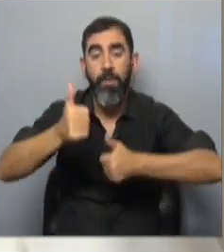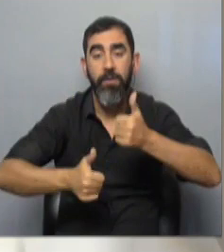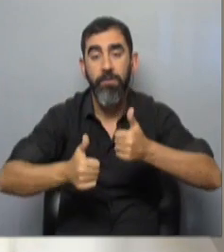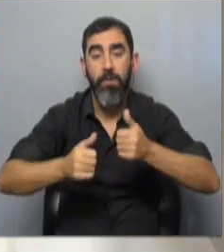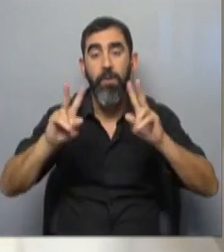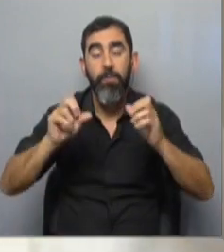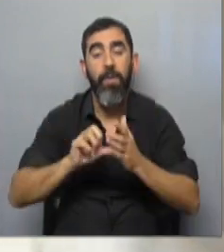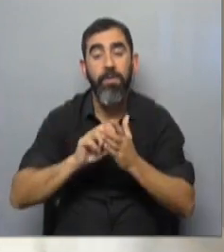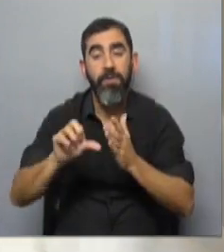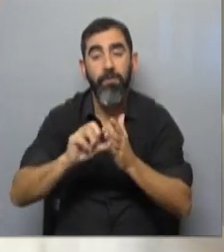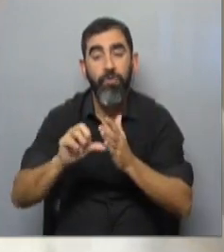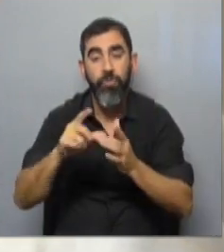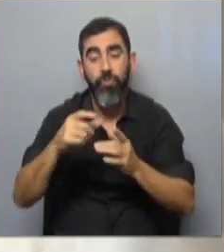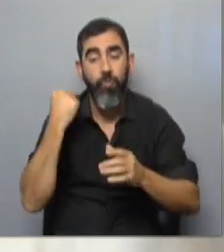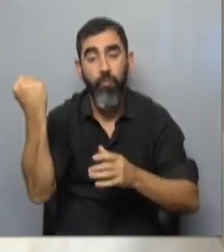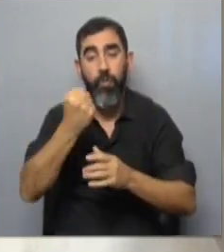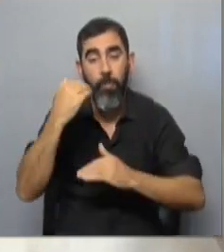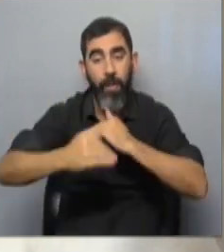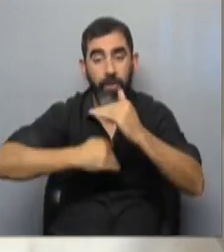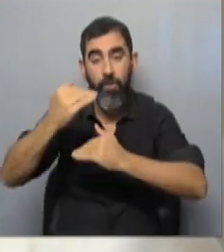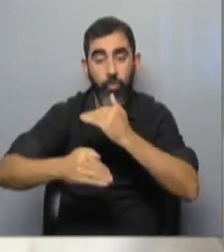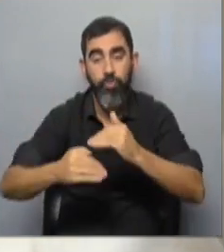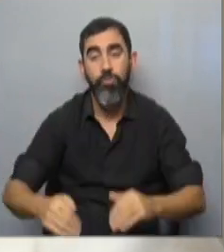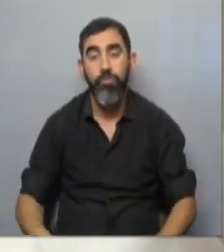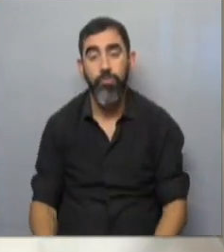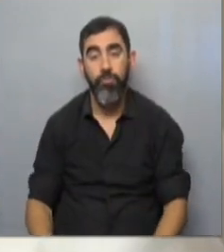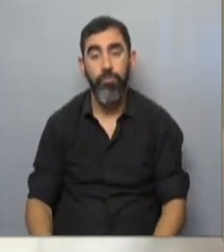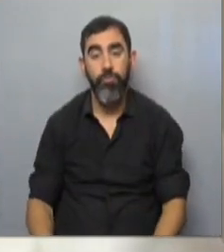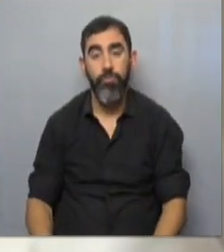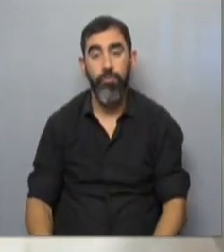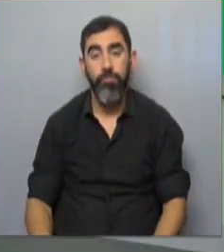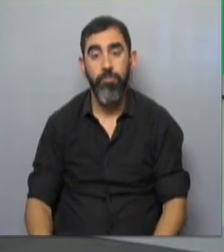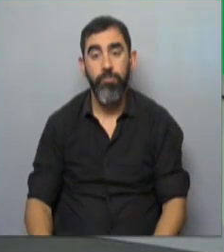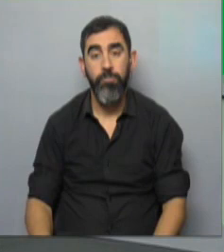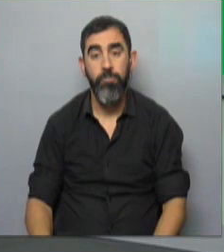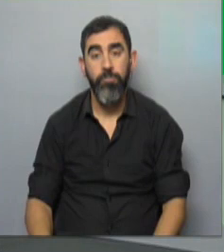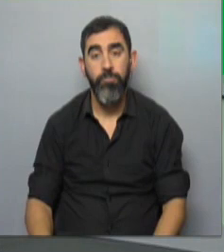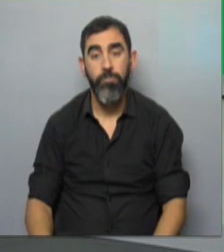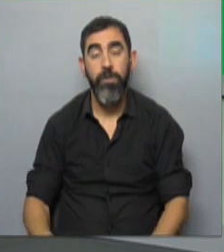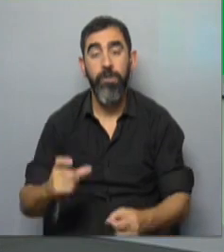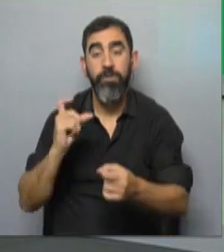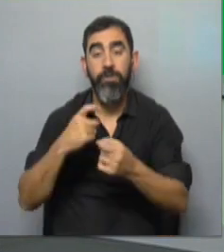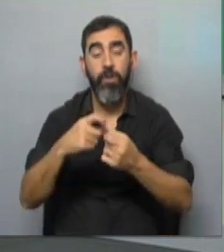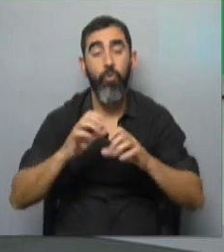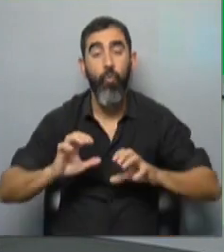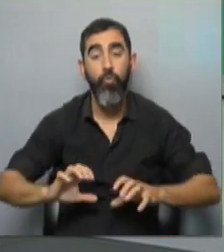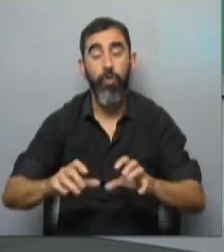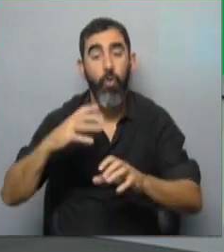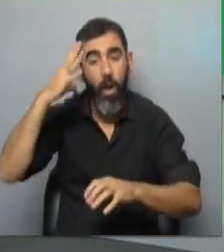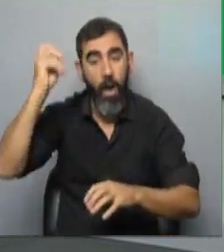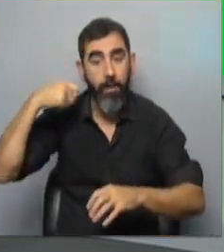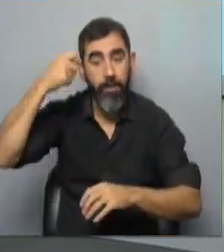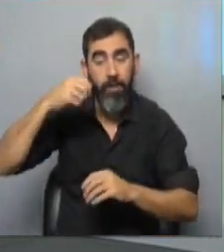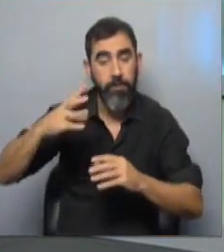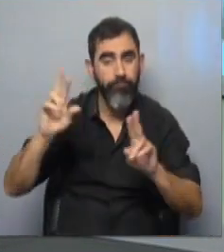es la prestación de los servicios, que es esencial para el desarrollo conjunto de nuestro país. Y el sindicato de funcionarios de Antel